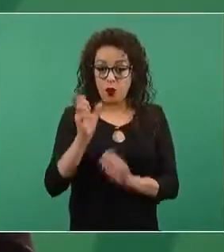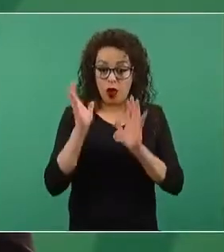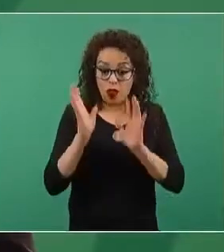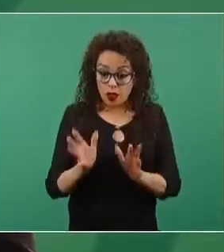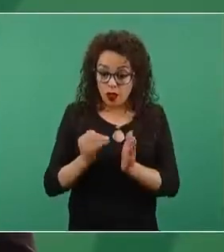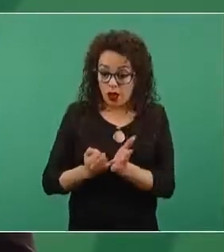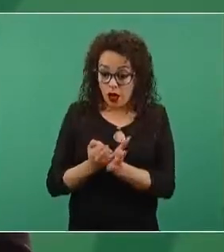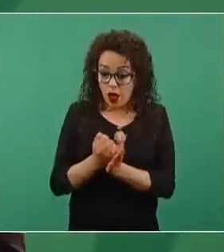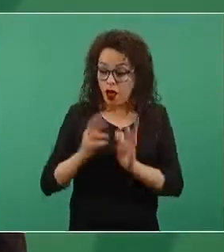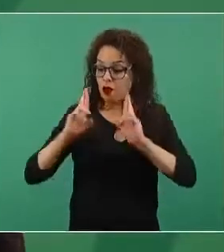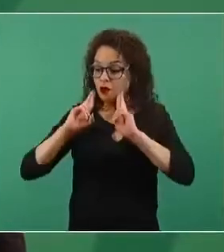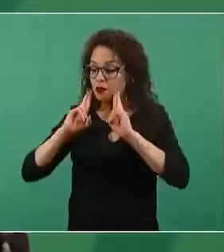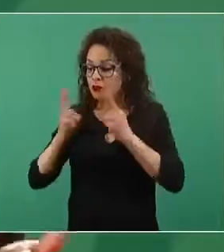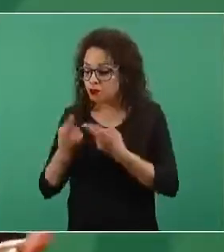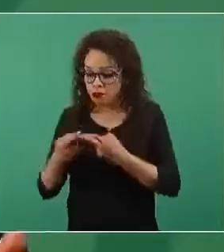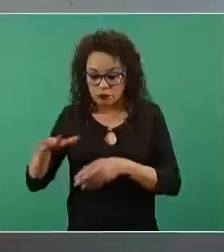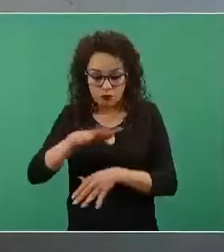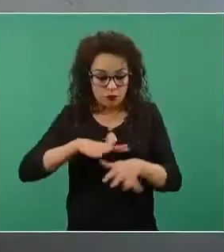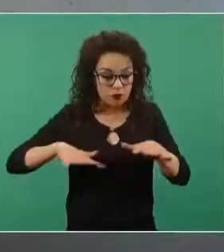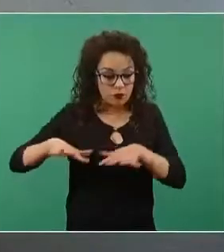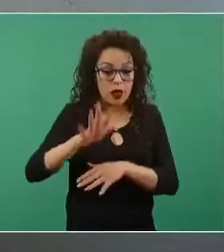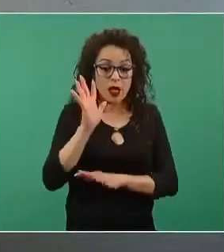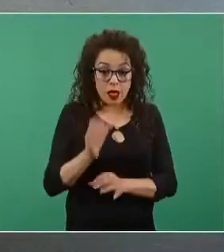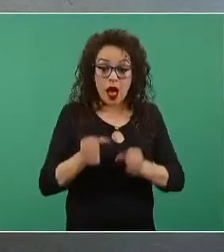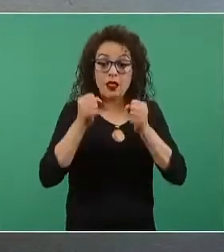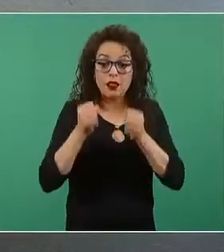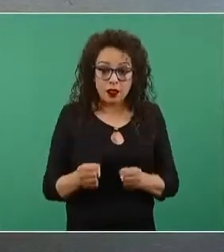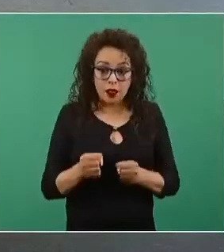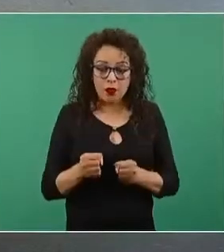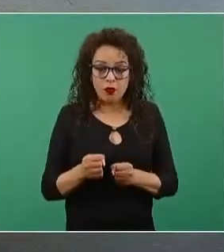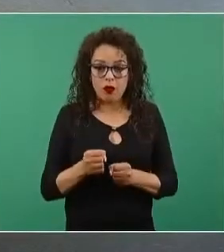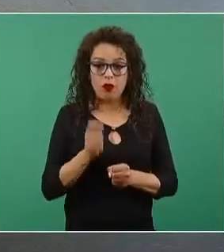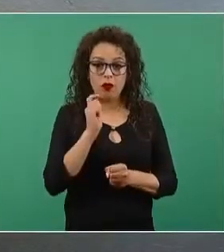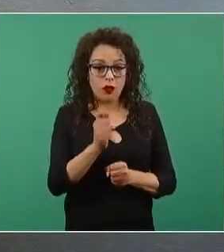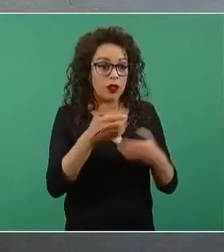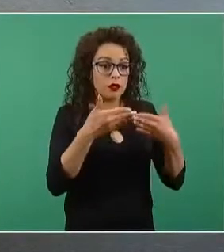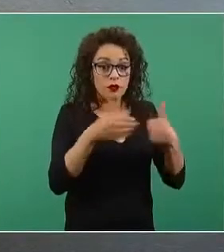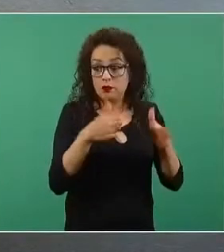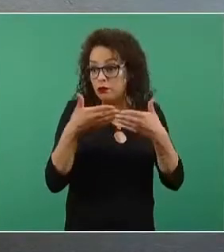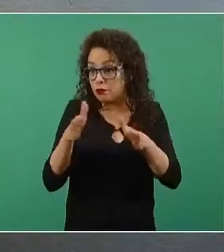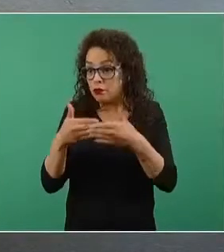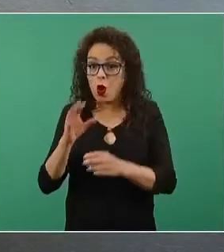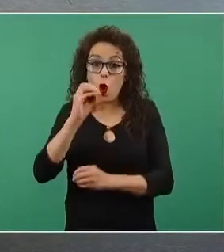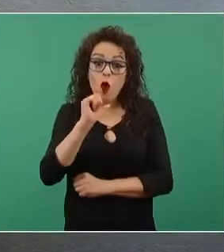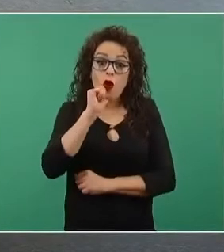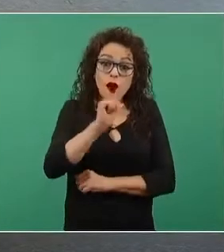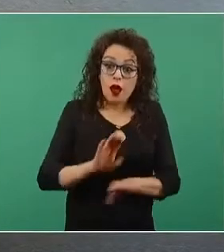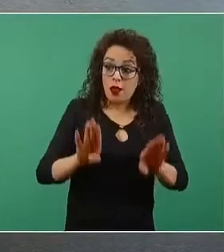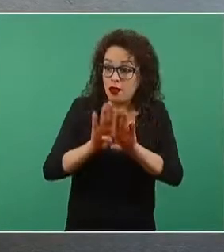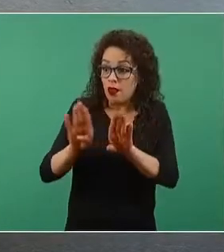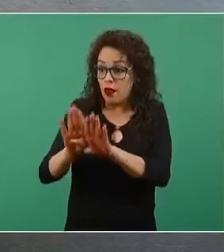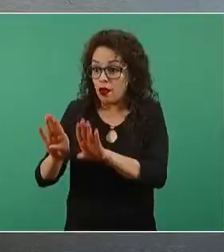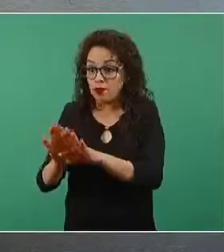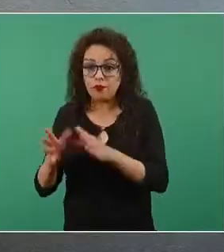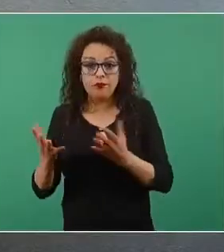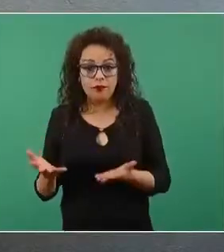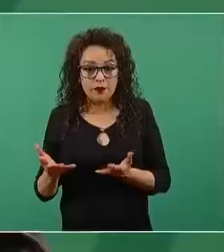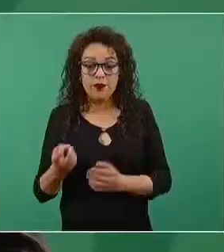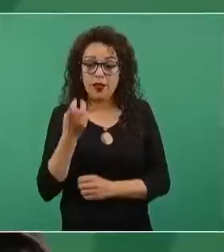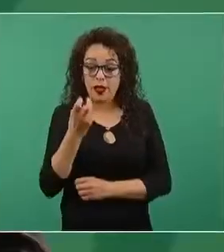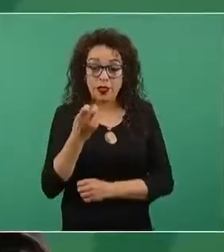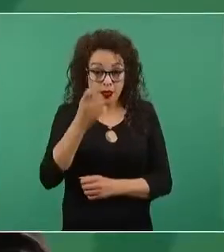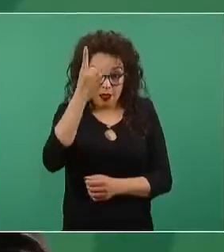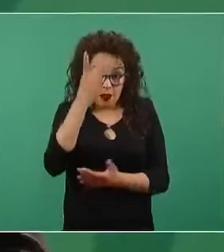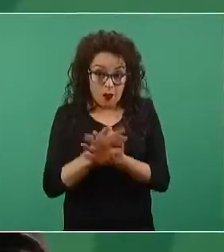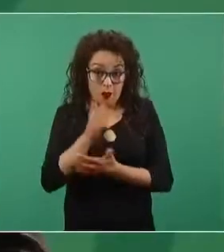decidir aperturar o no aperturar, que no necesariamente quien toma la decisión es salud, sino que más bien somos un contribuyente, pues se tienen que